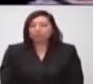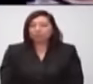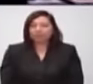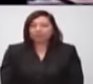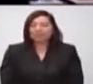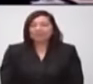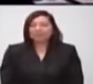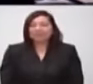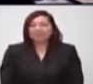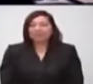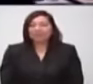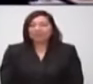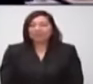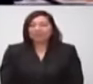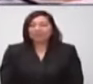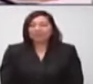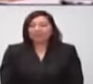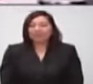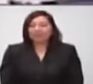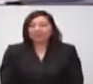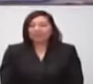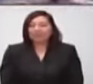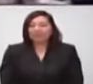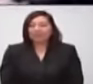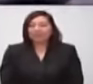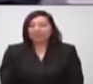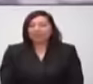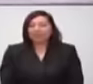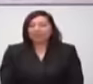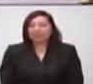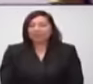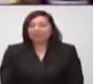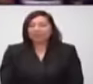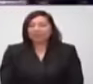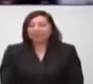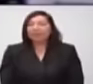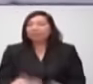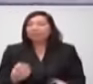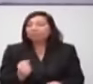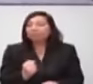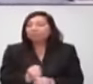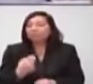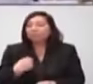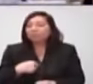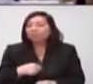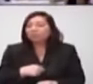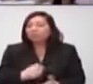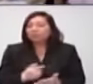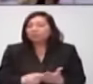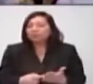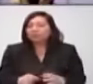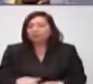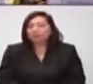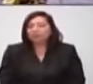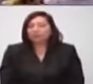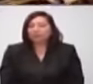Okay. Señor presidente, una acotación nada más. Esta vía ya la estamos trabajando nosotros, estamos